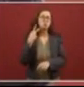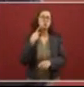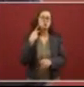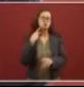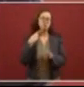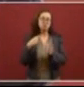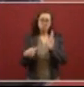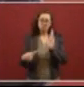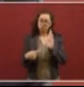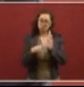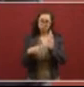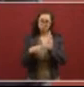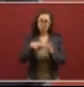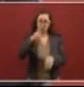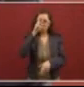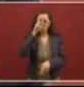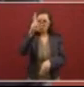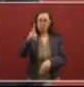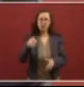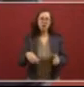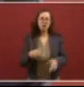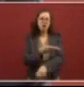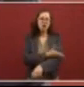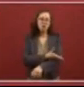el ejemplo de honestidad